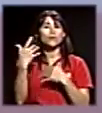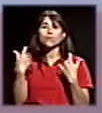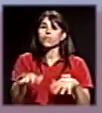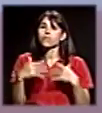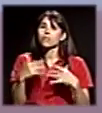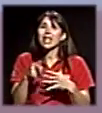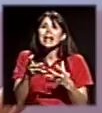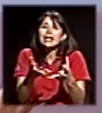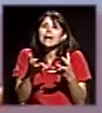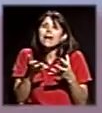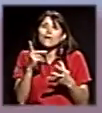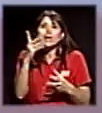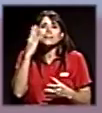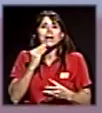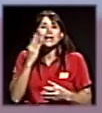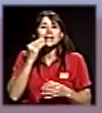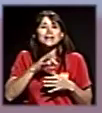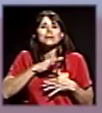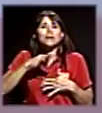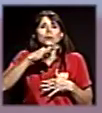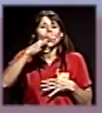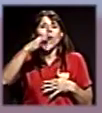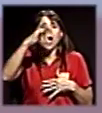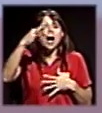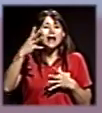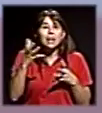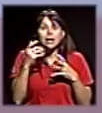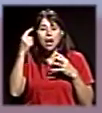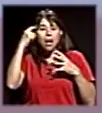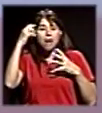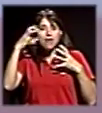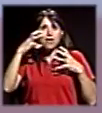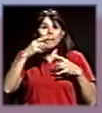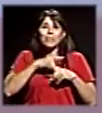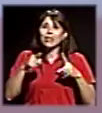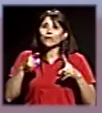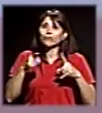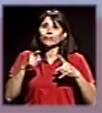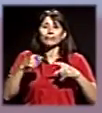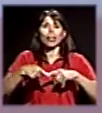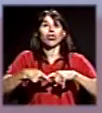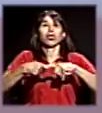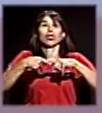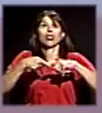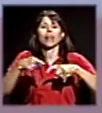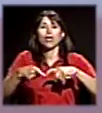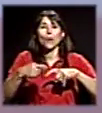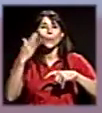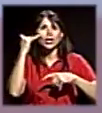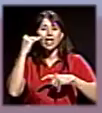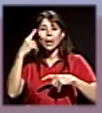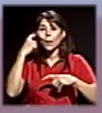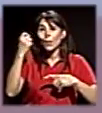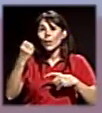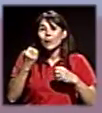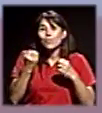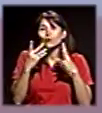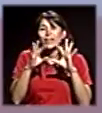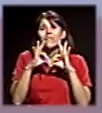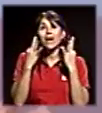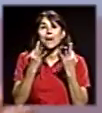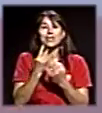experiencia espiritual pero que se quedó en el viaje porque muchas veces en las familias adictas hay muchos